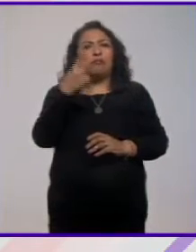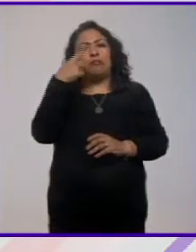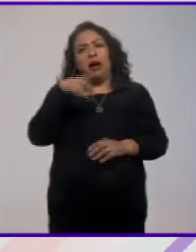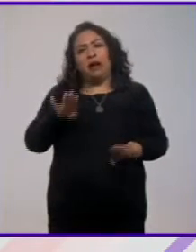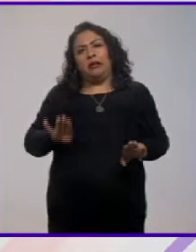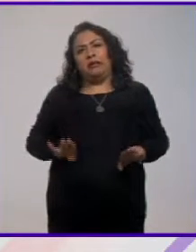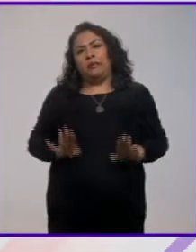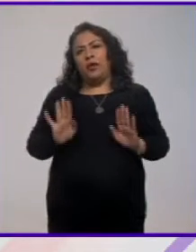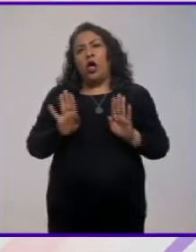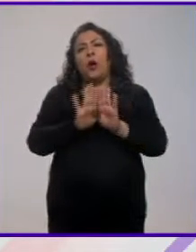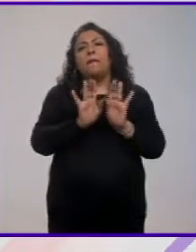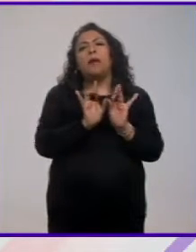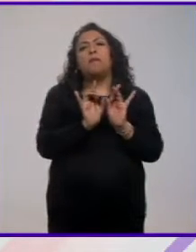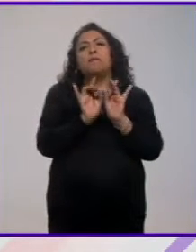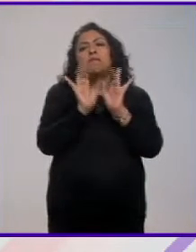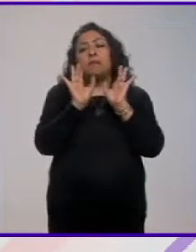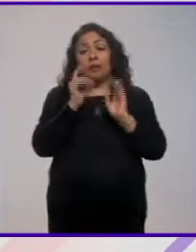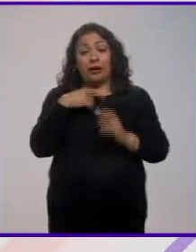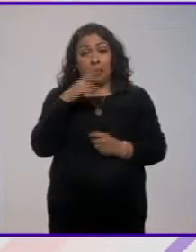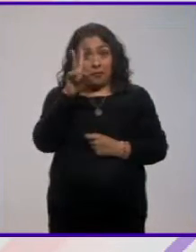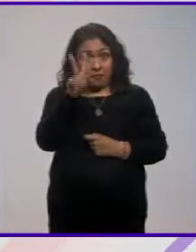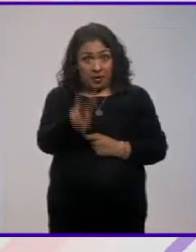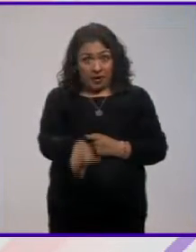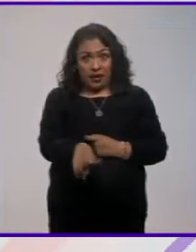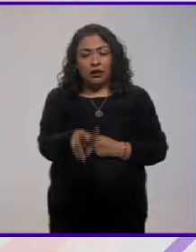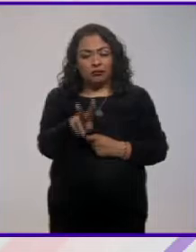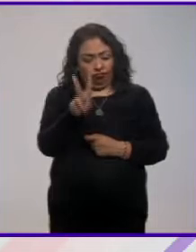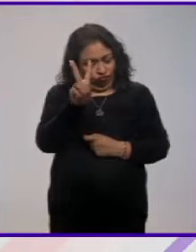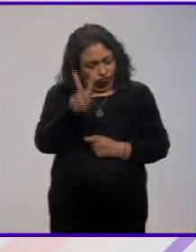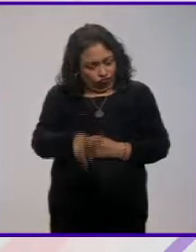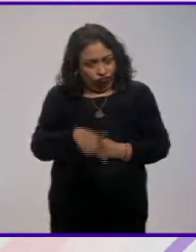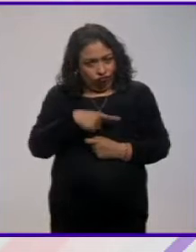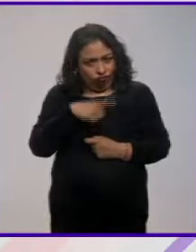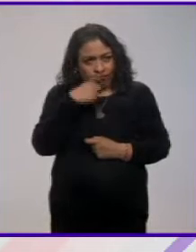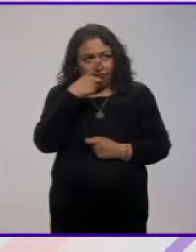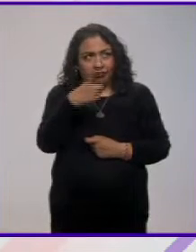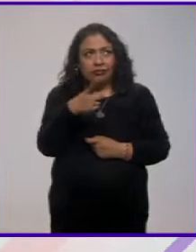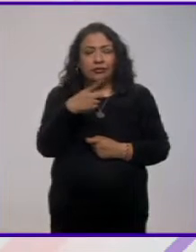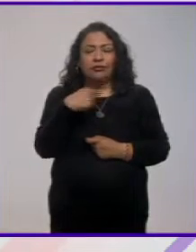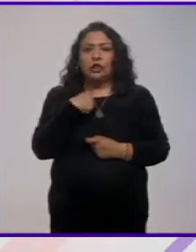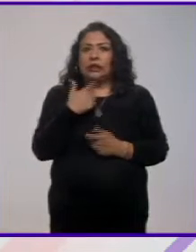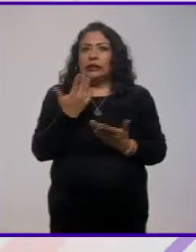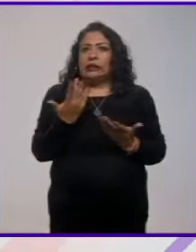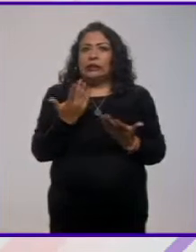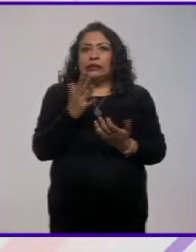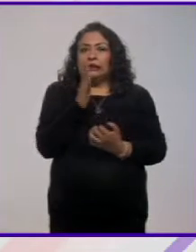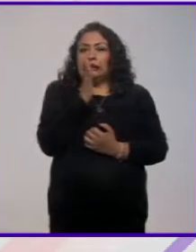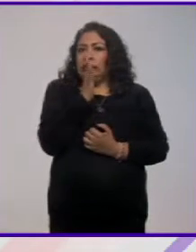de situaciones que, la verdad, confieso, me sobrepasan.